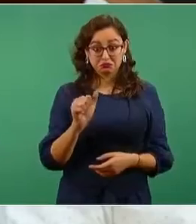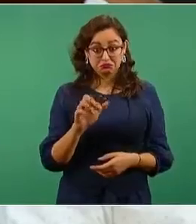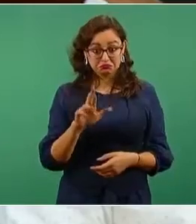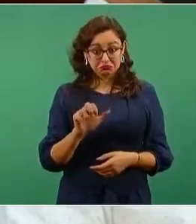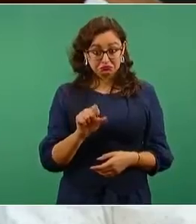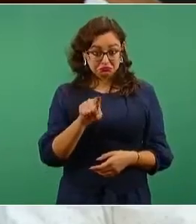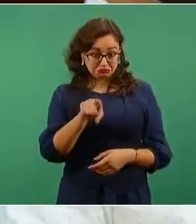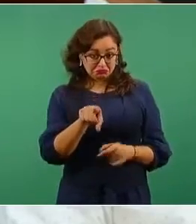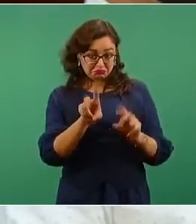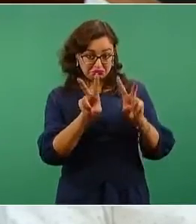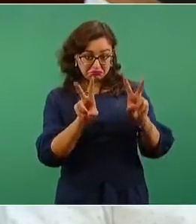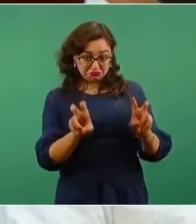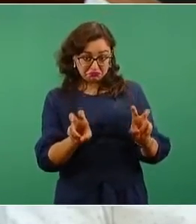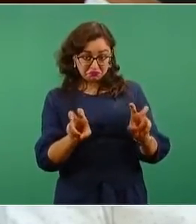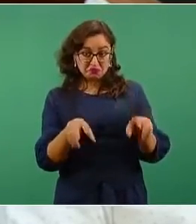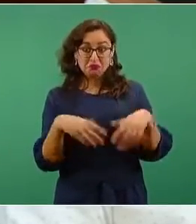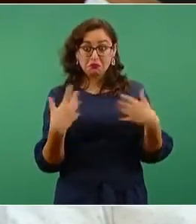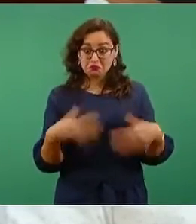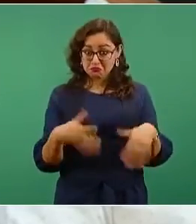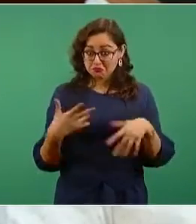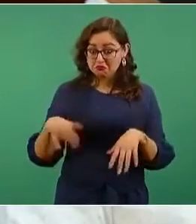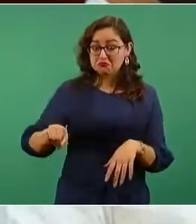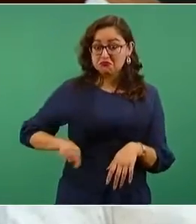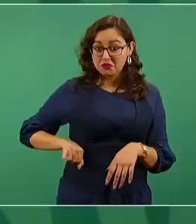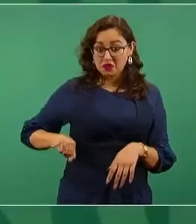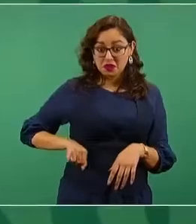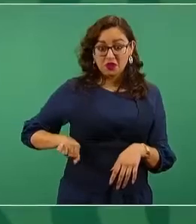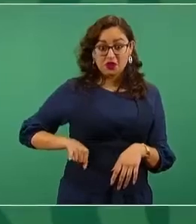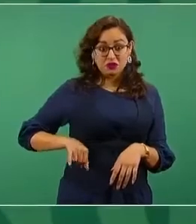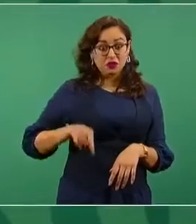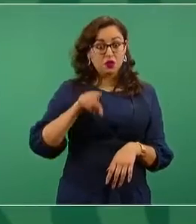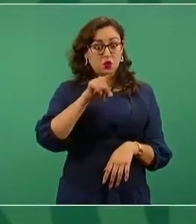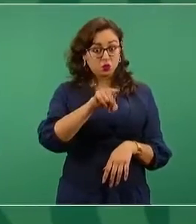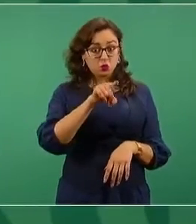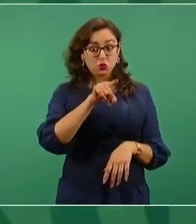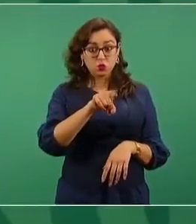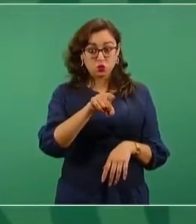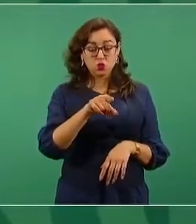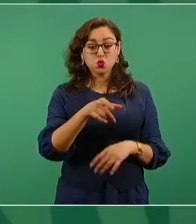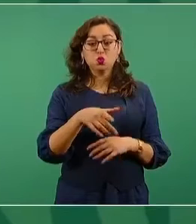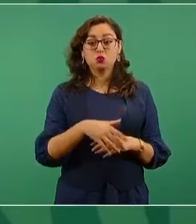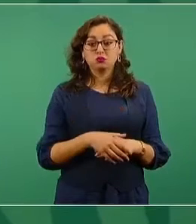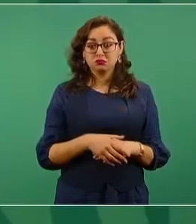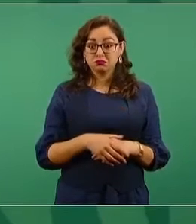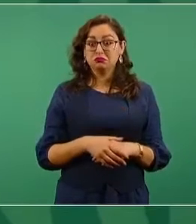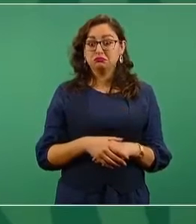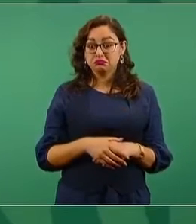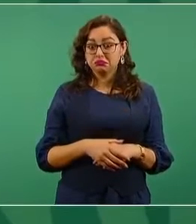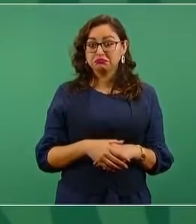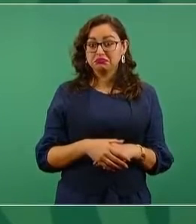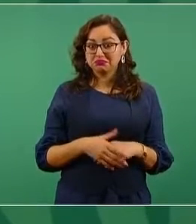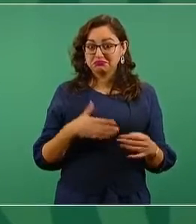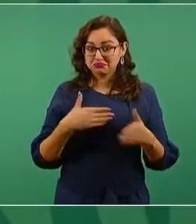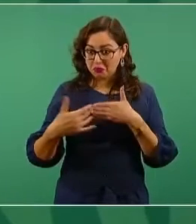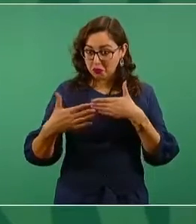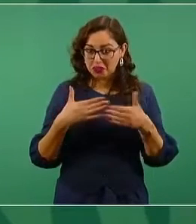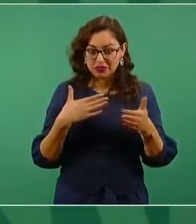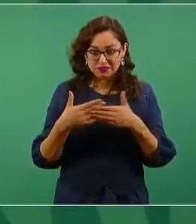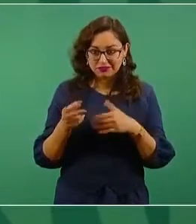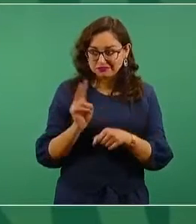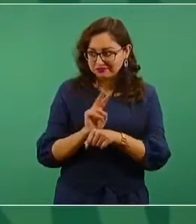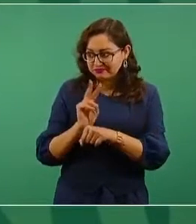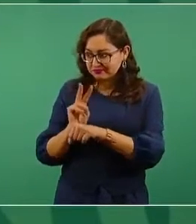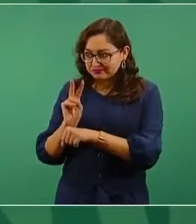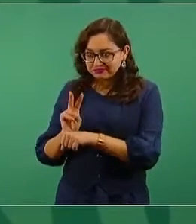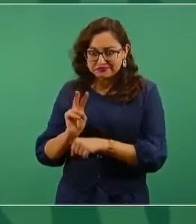porque lo que preguntaste, en efecto, ayer me lo consultó el director de